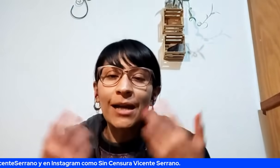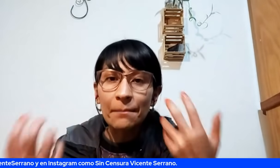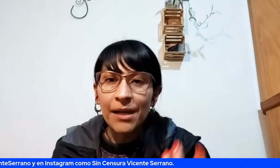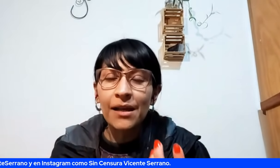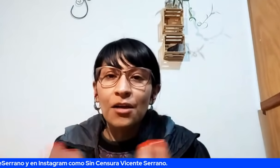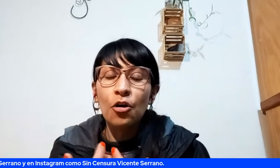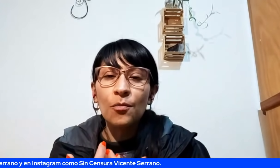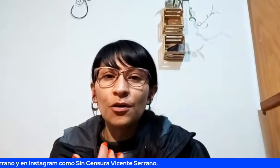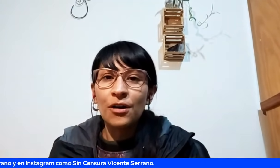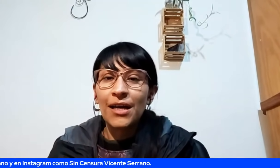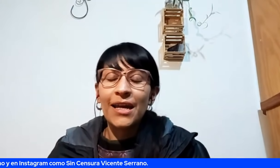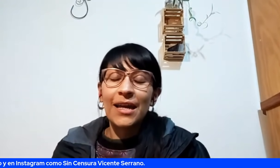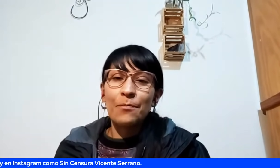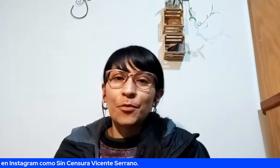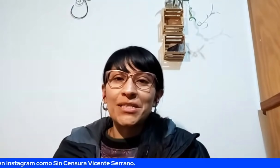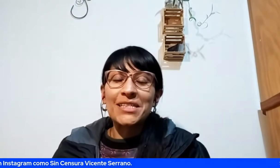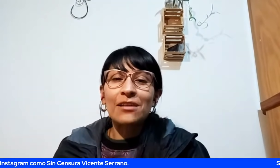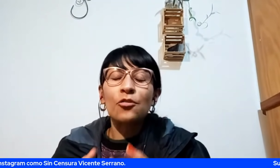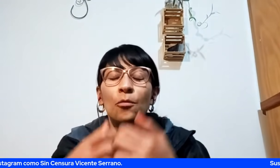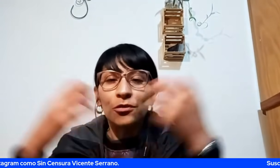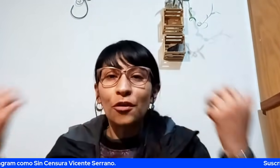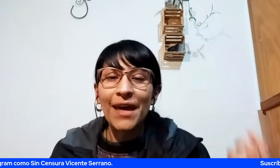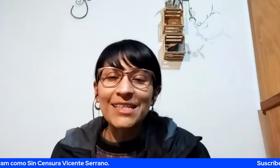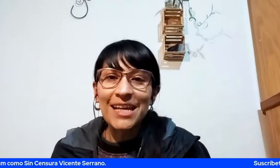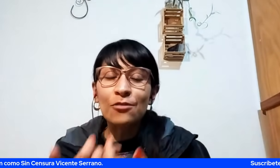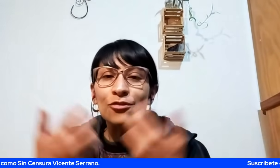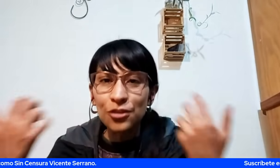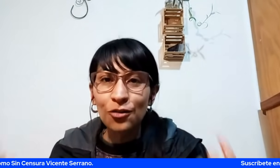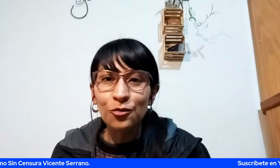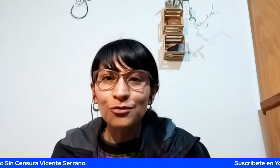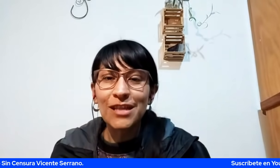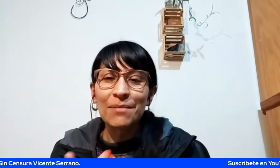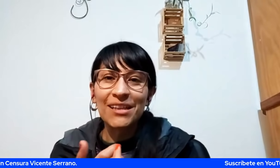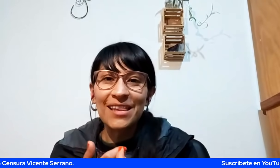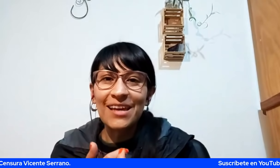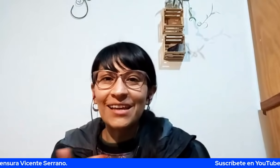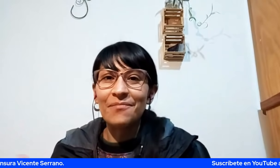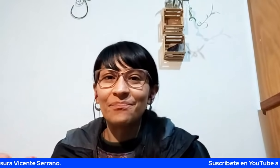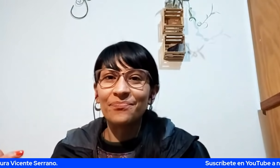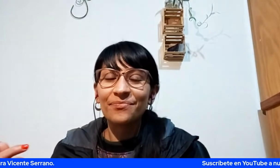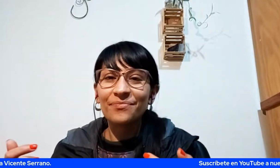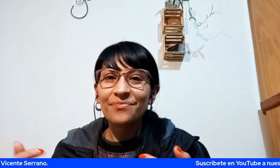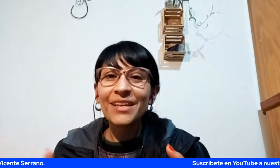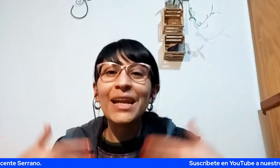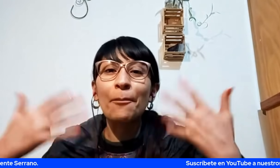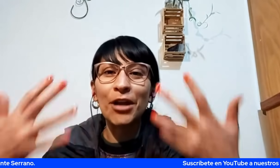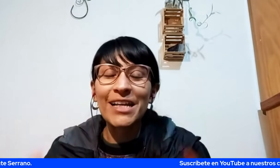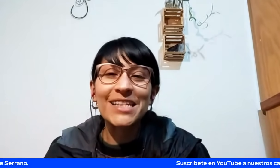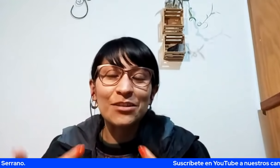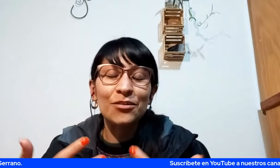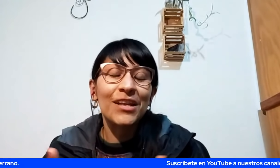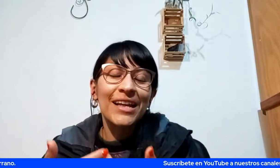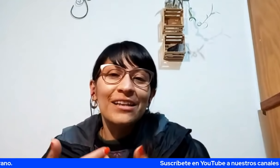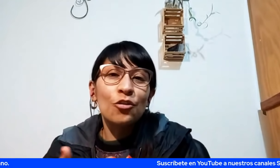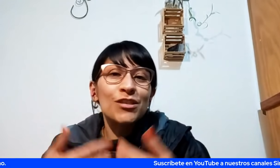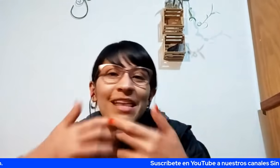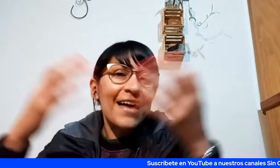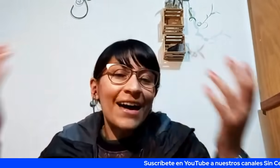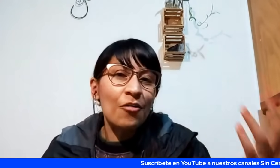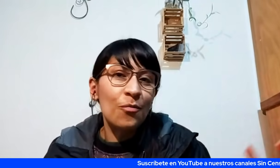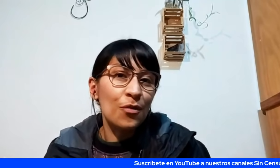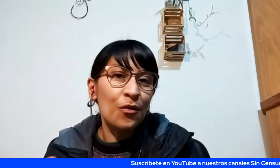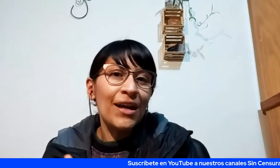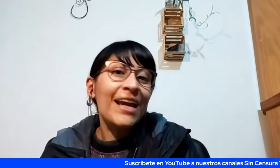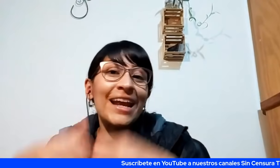pues nos dejan ver cómo pues está como toda esta noción justamente de que la polarización no